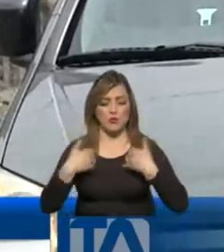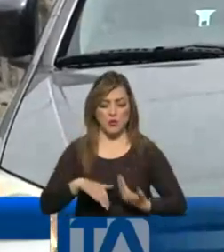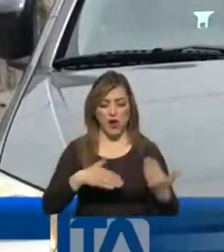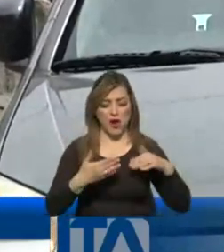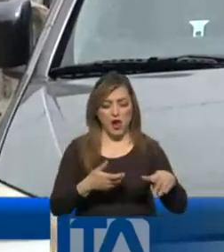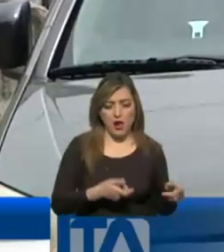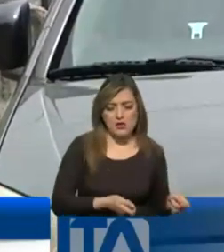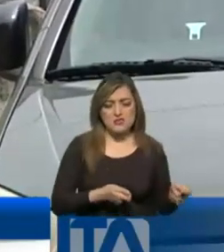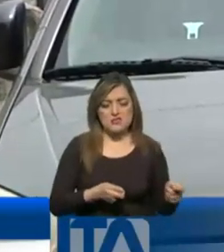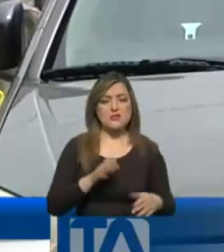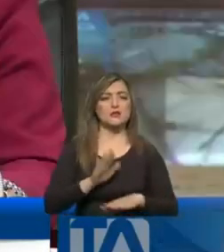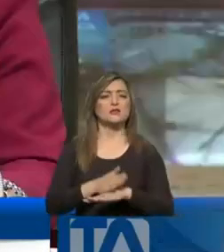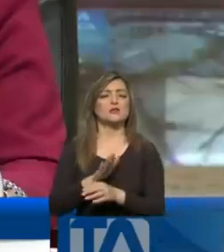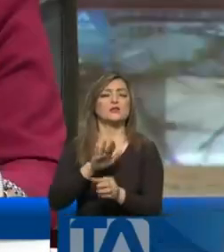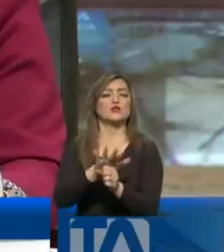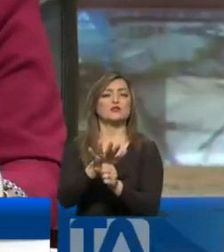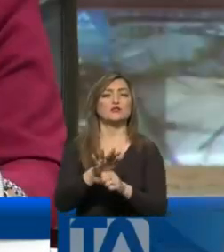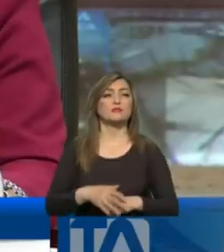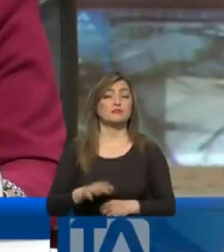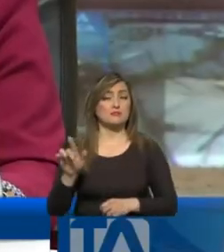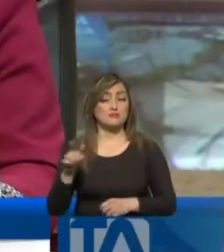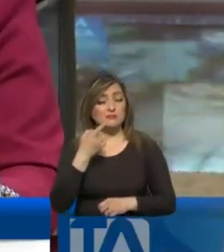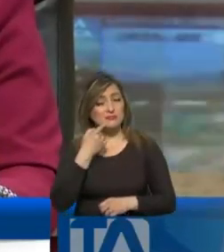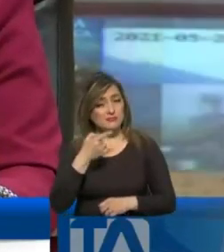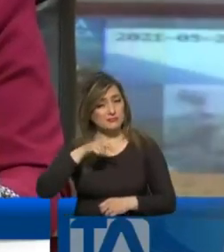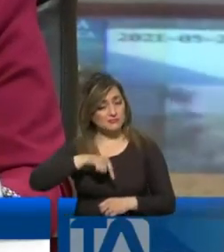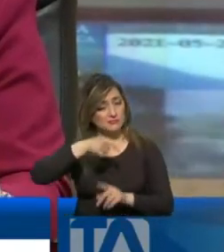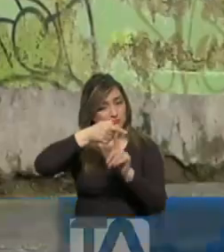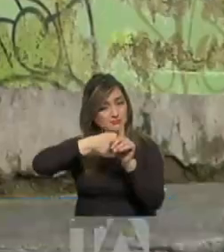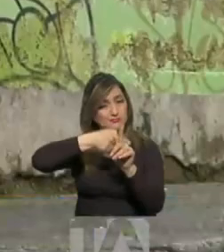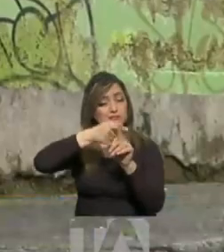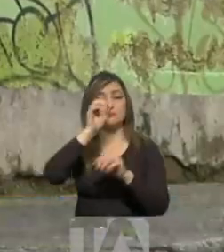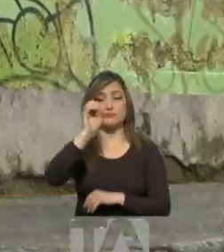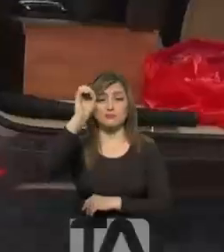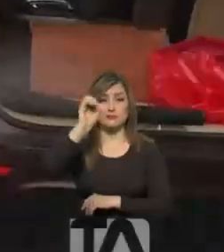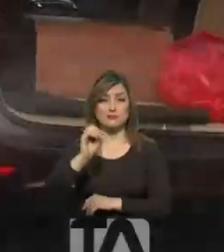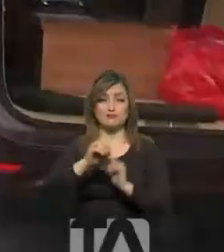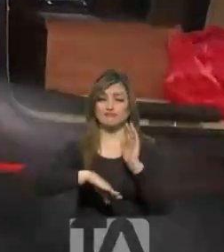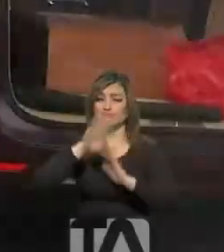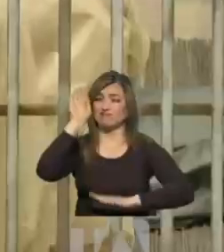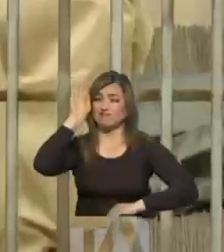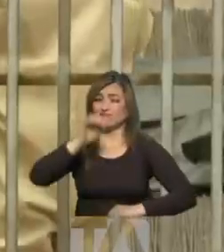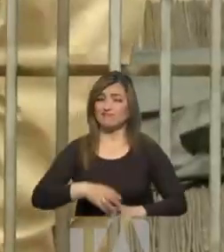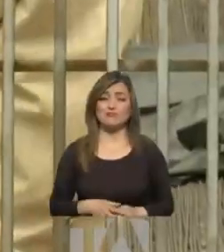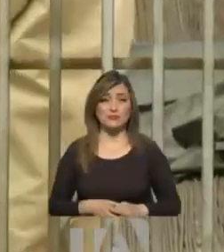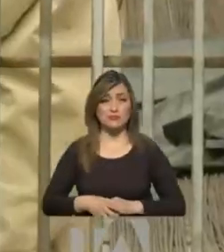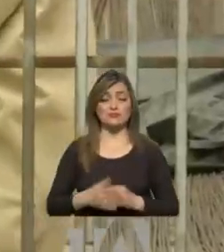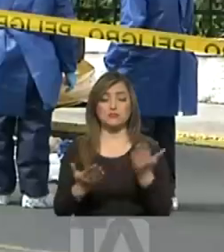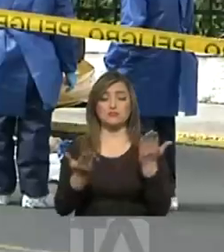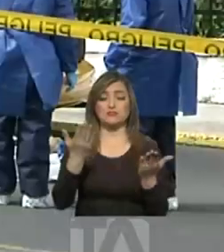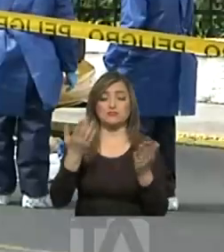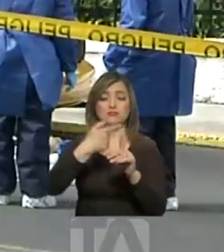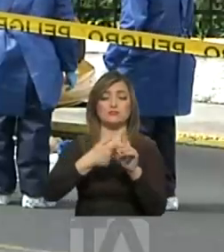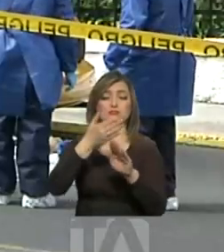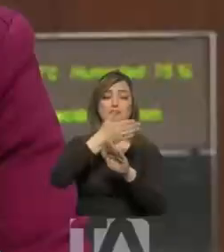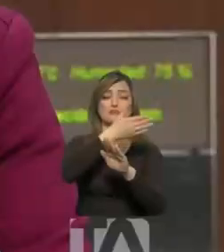cadáveres producto del COVID-19, la funcionaria indicó que en lo que va del mes el porcentaje es bastante alto a comparación de